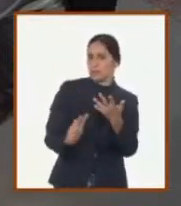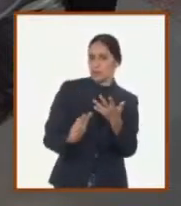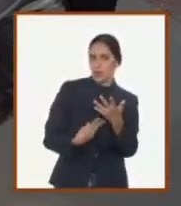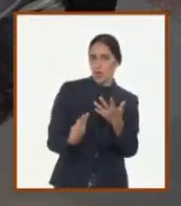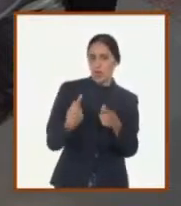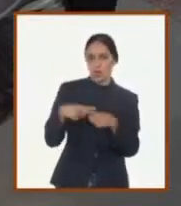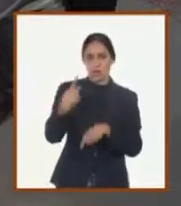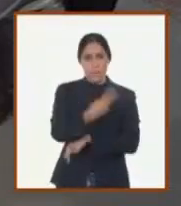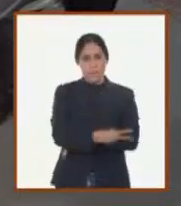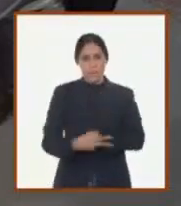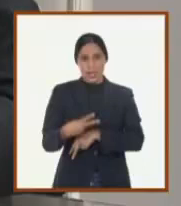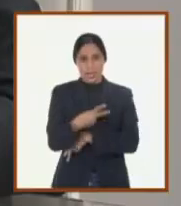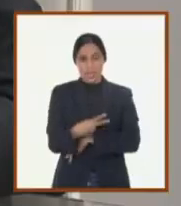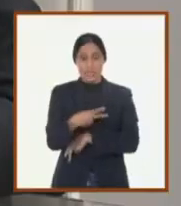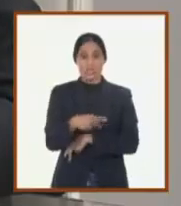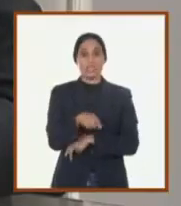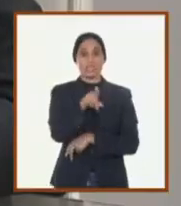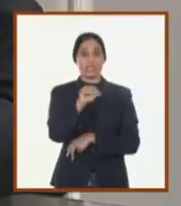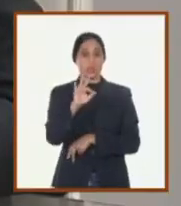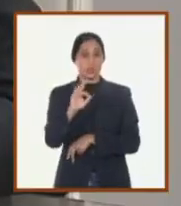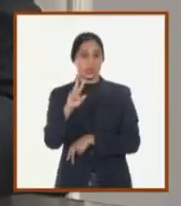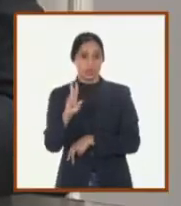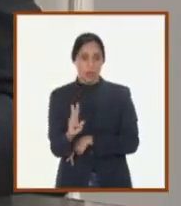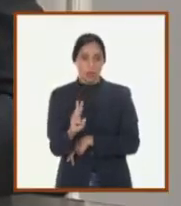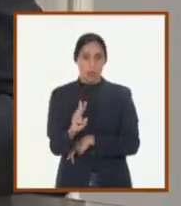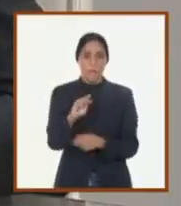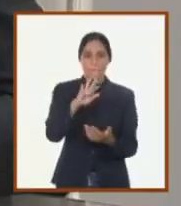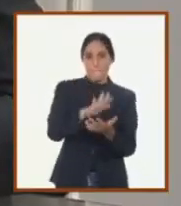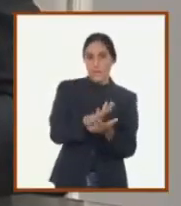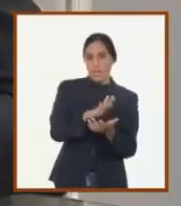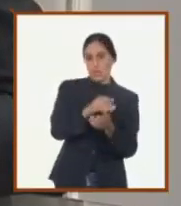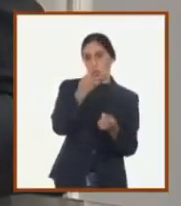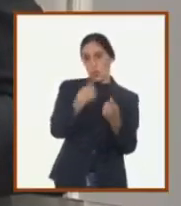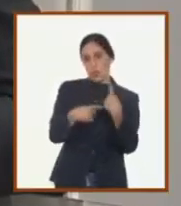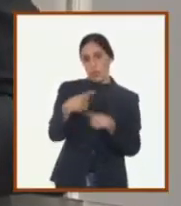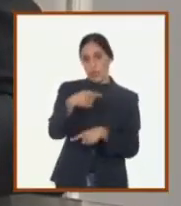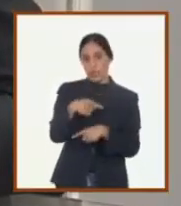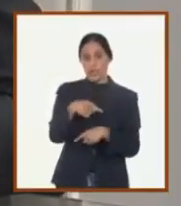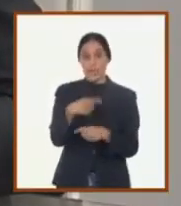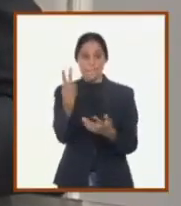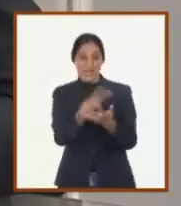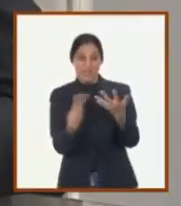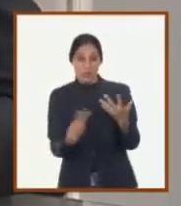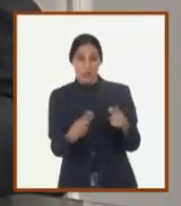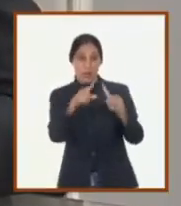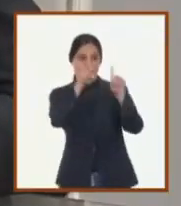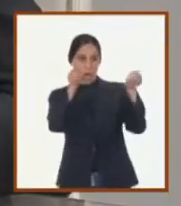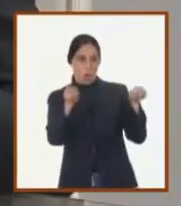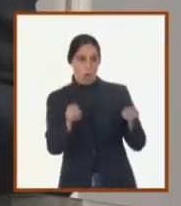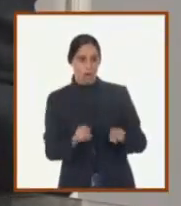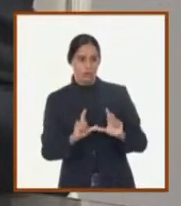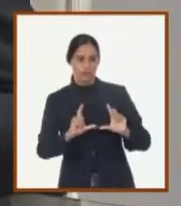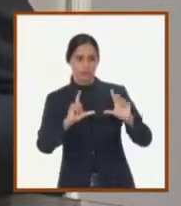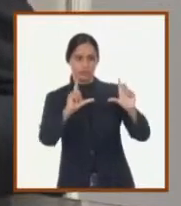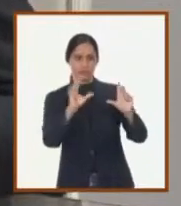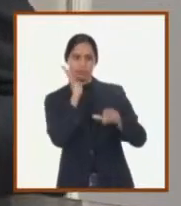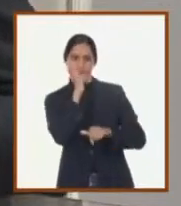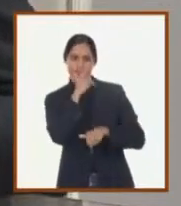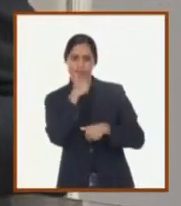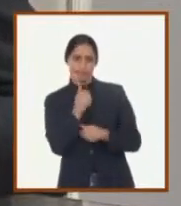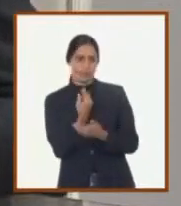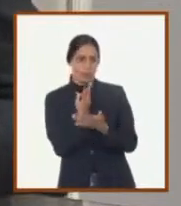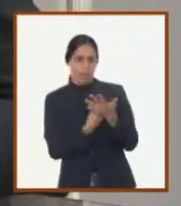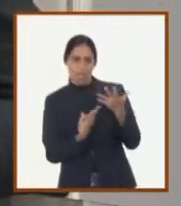casi 82 m cuadrado de pinturas murales Ángel geor un pintor que vino se invitó y él quiso dejar su